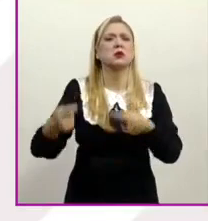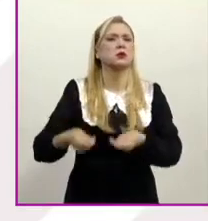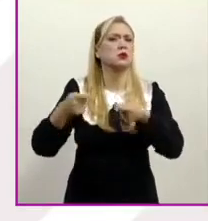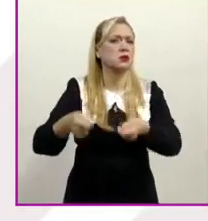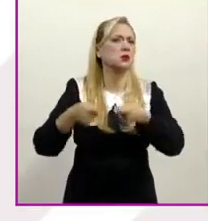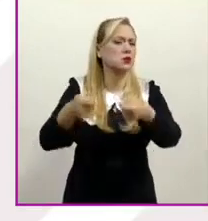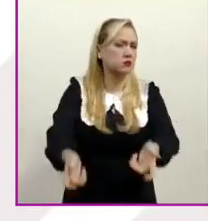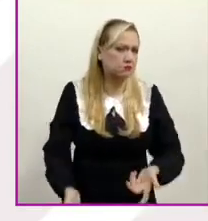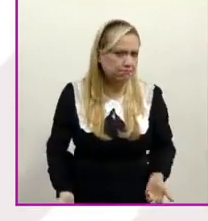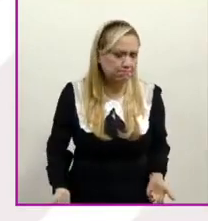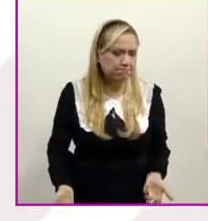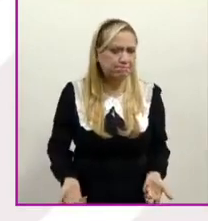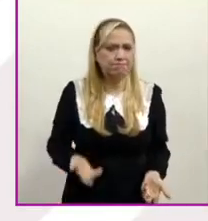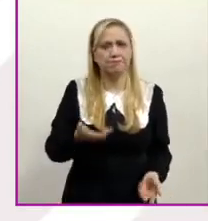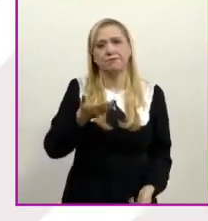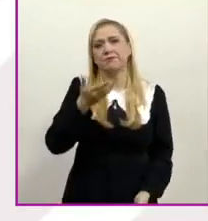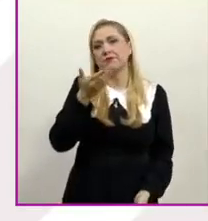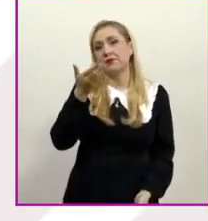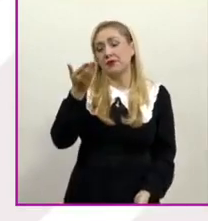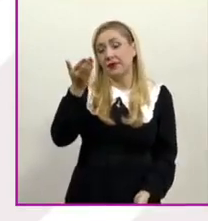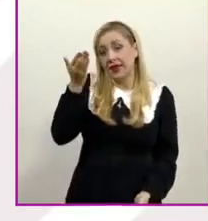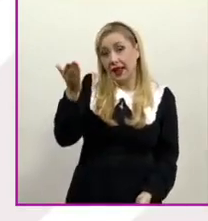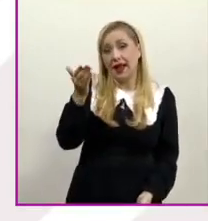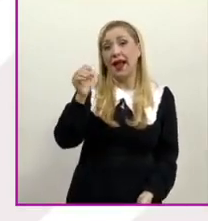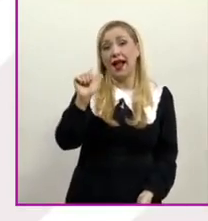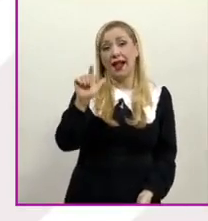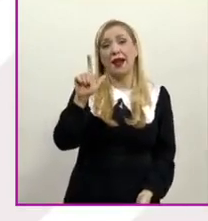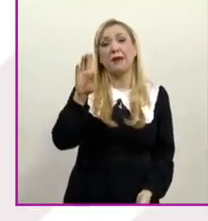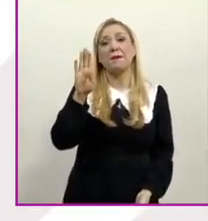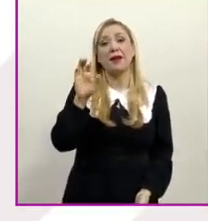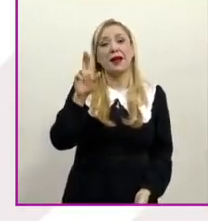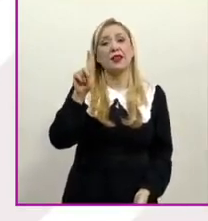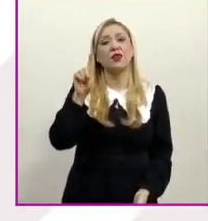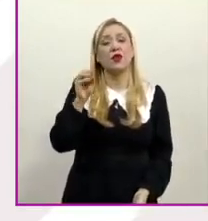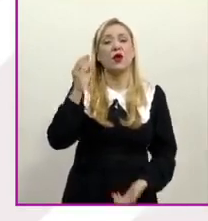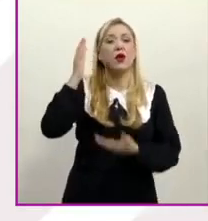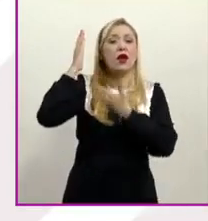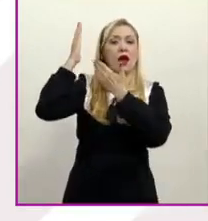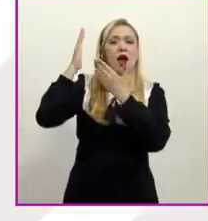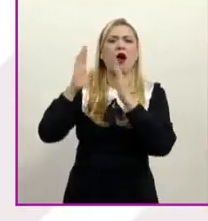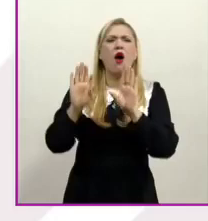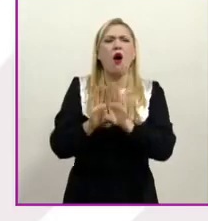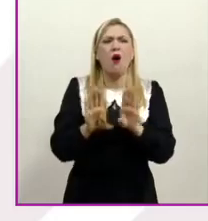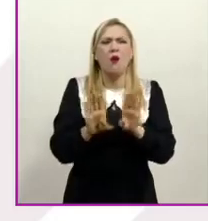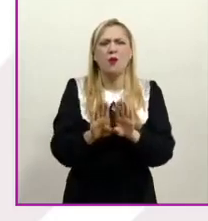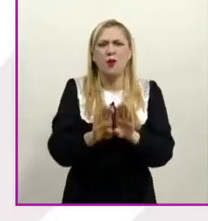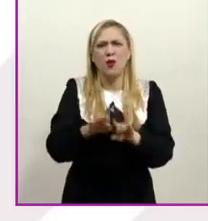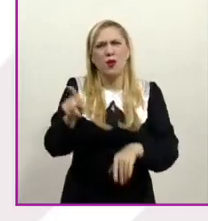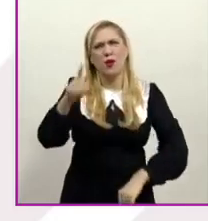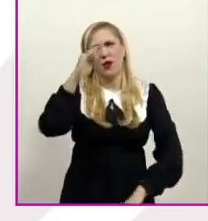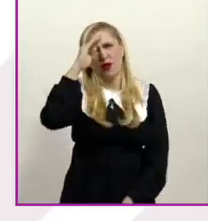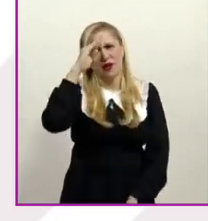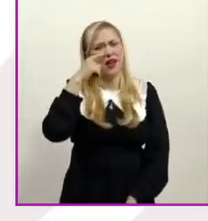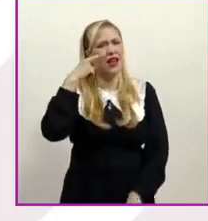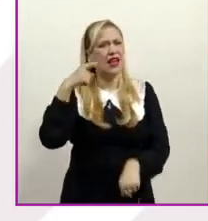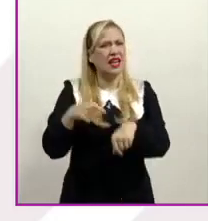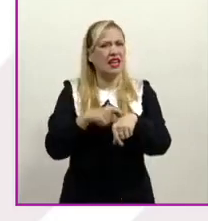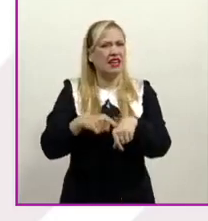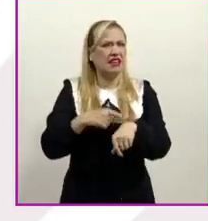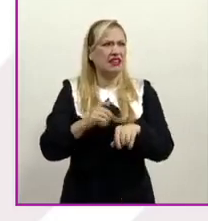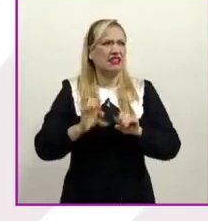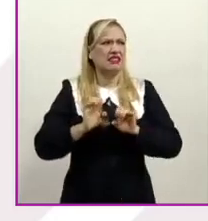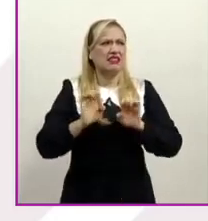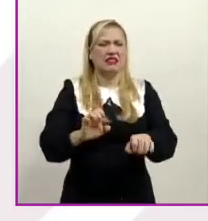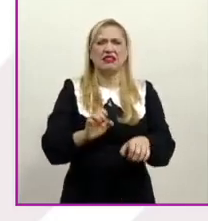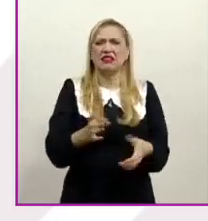me gustaría que nos platicaras, pues desde tu experiencia, cómo se da estas prácticas racistas dentro de la industria